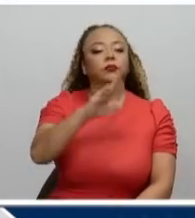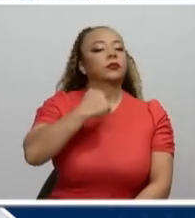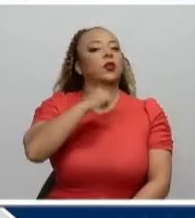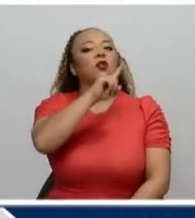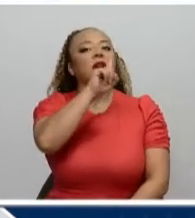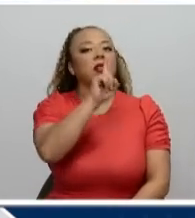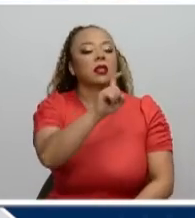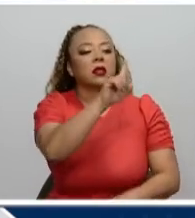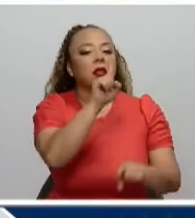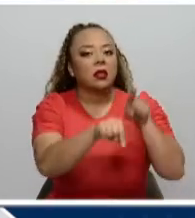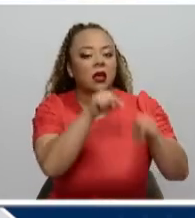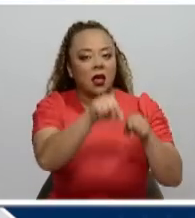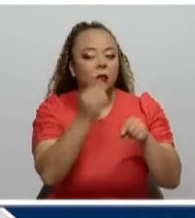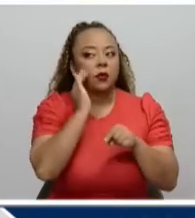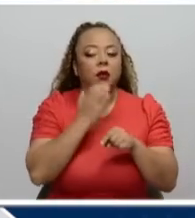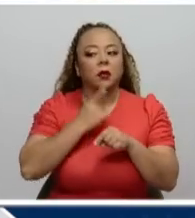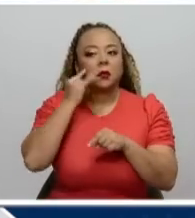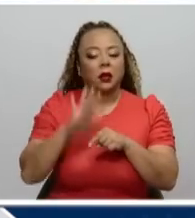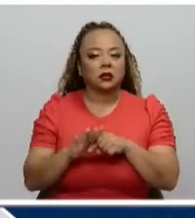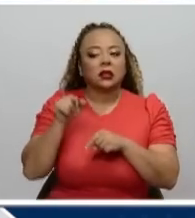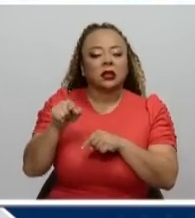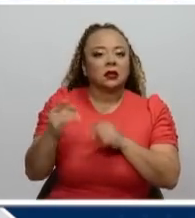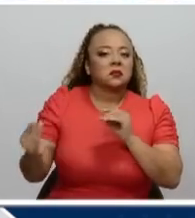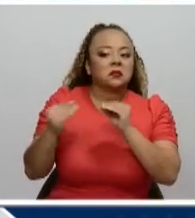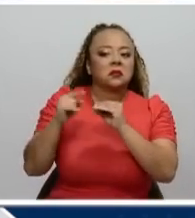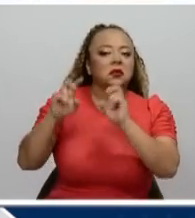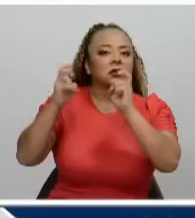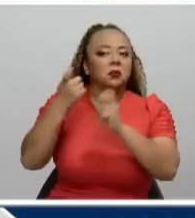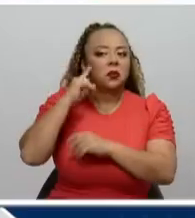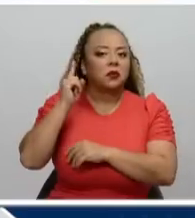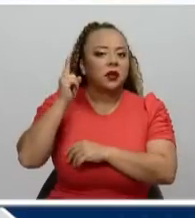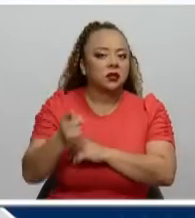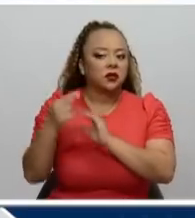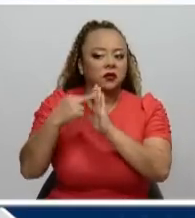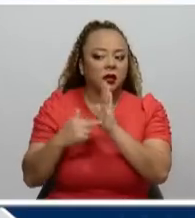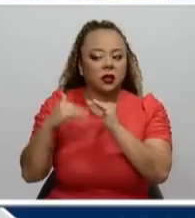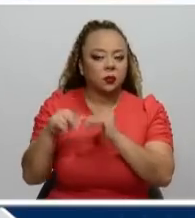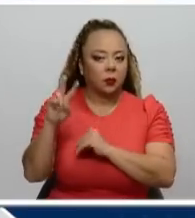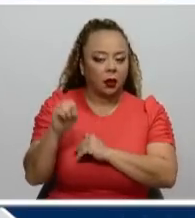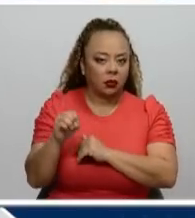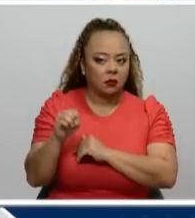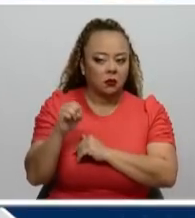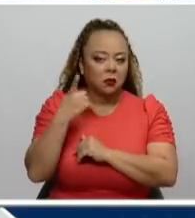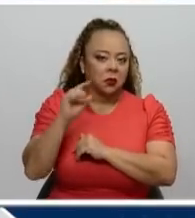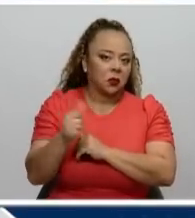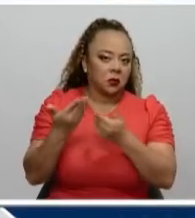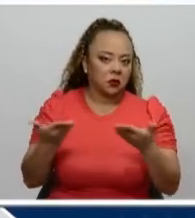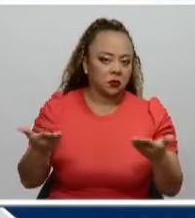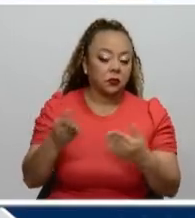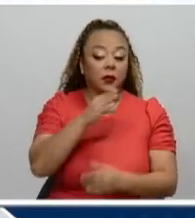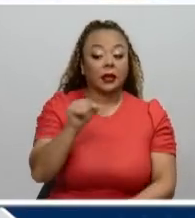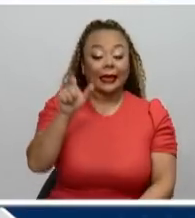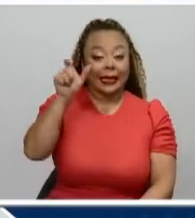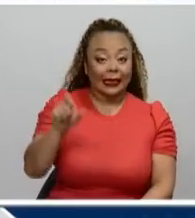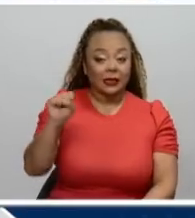cuando aparece Sebastián Acuña porque me aparecía que era más un tema por obligación de las reglas sub-20 que otra cosa y Sebastián